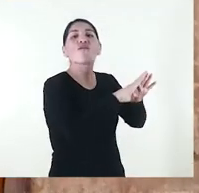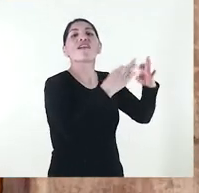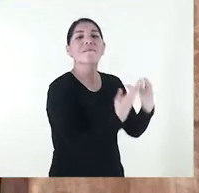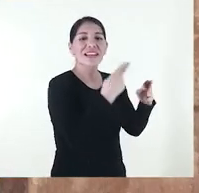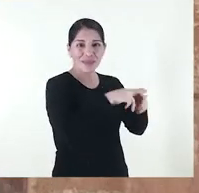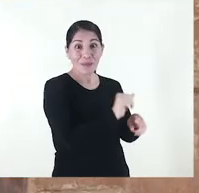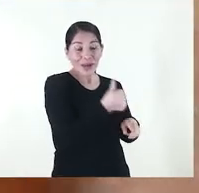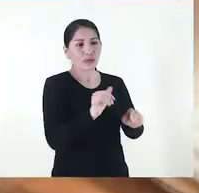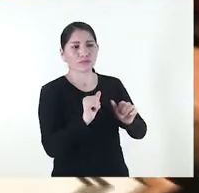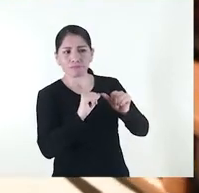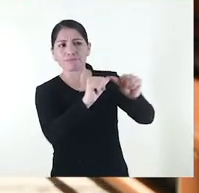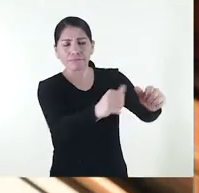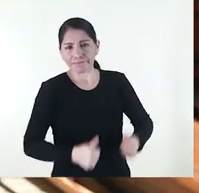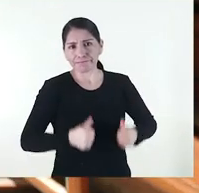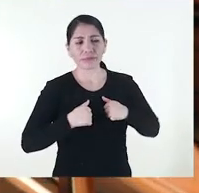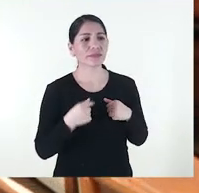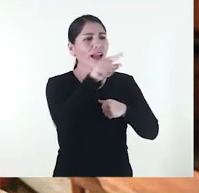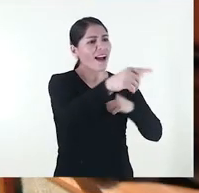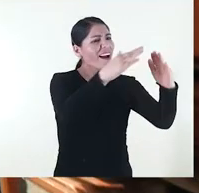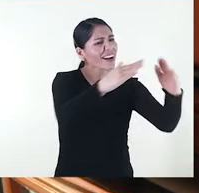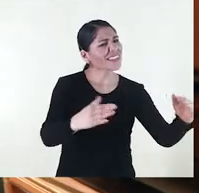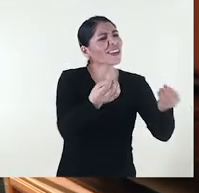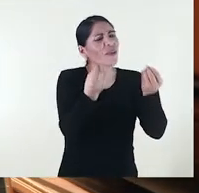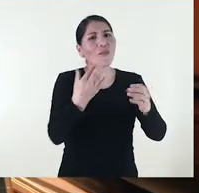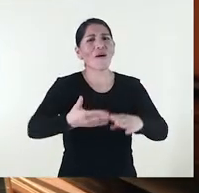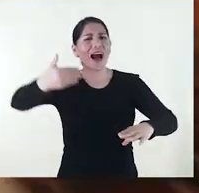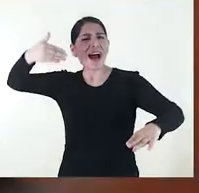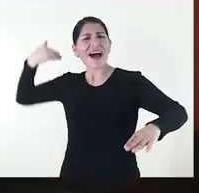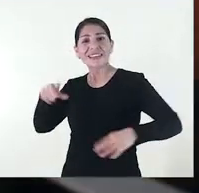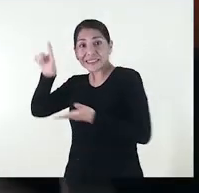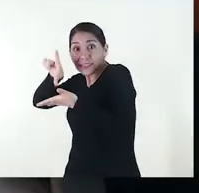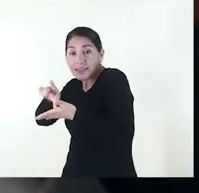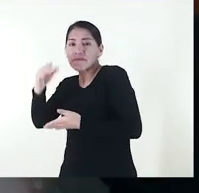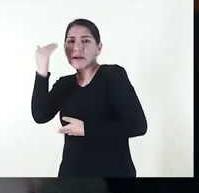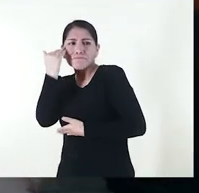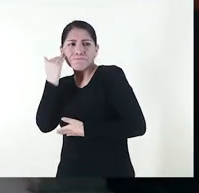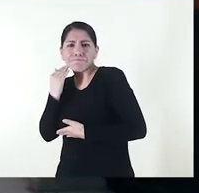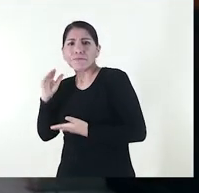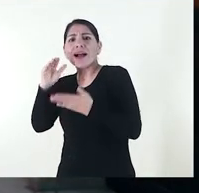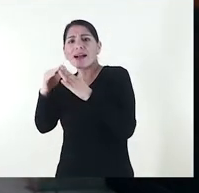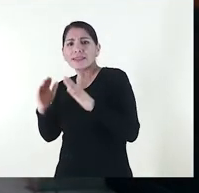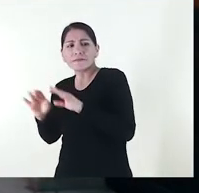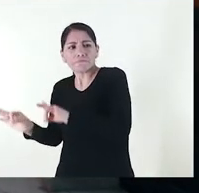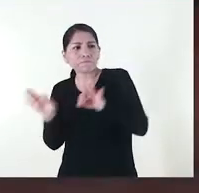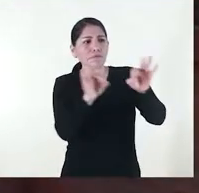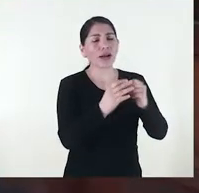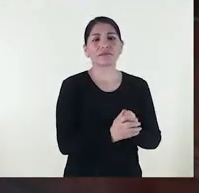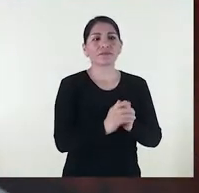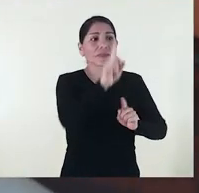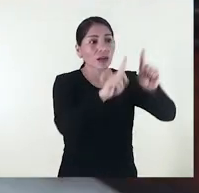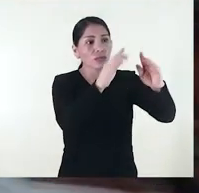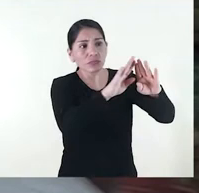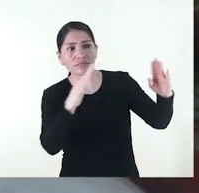la misma casa solariega. Es esta una casa típica entre los solares limeños. Es una casa elevada en su planteamiento principal.